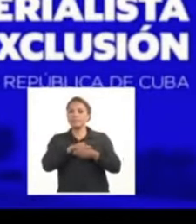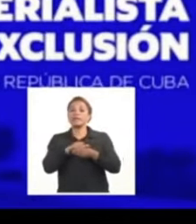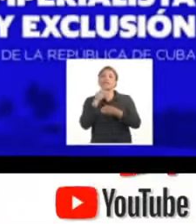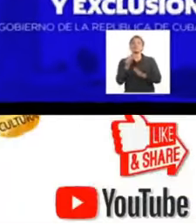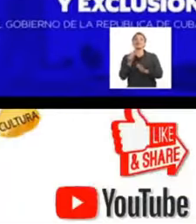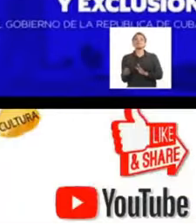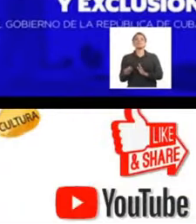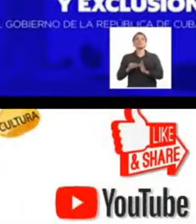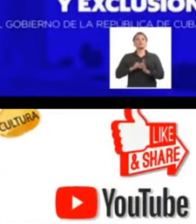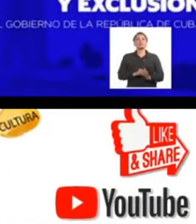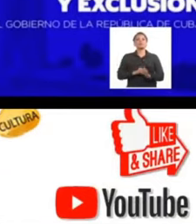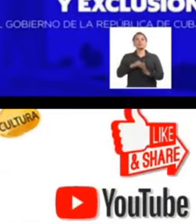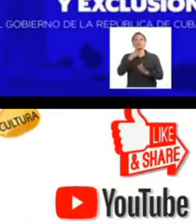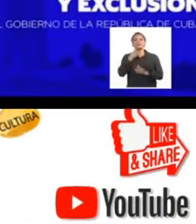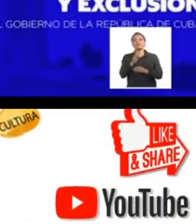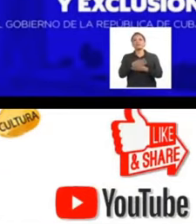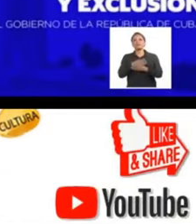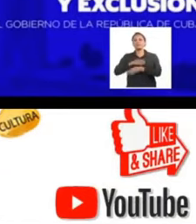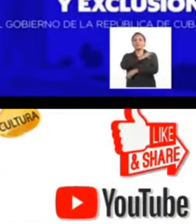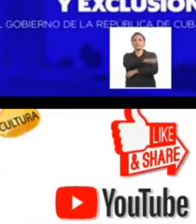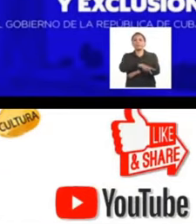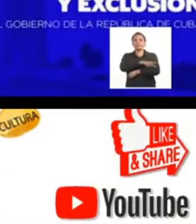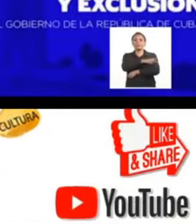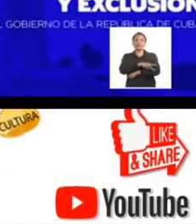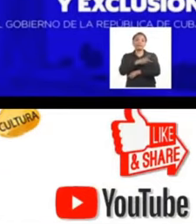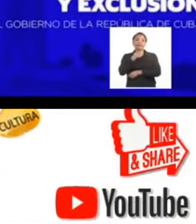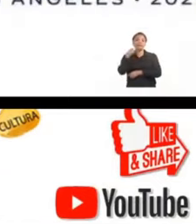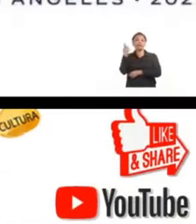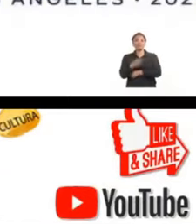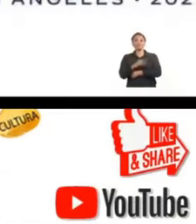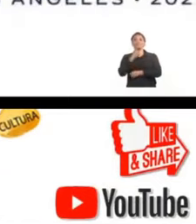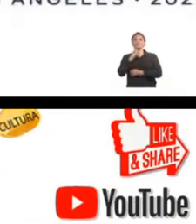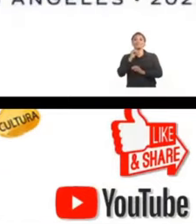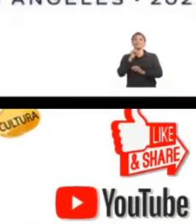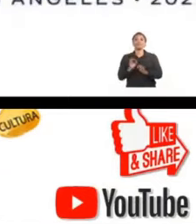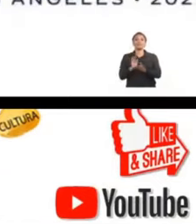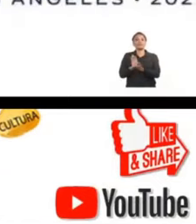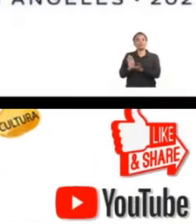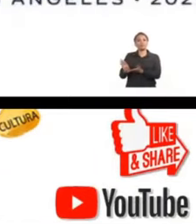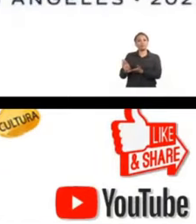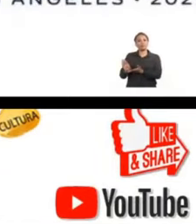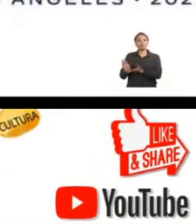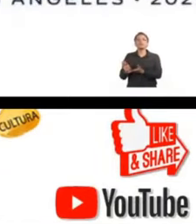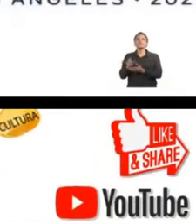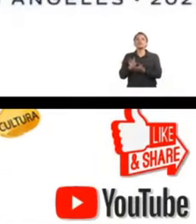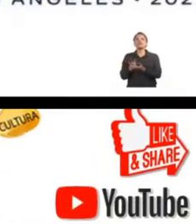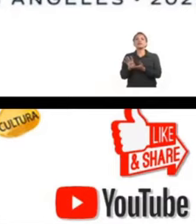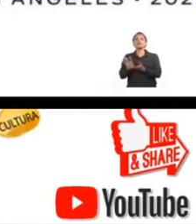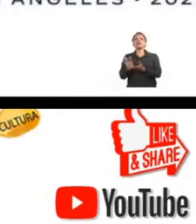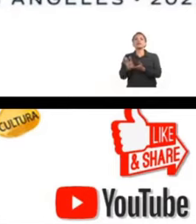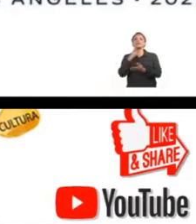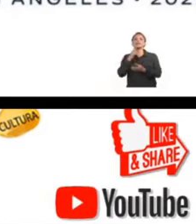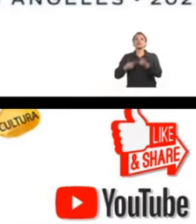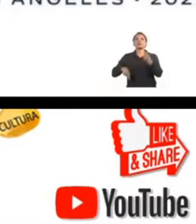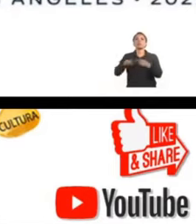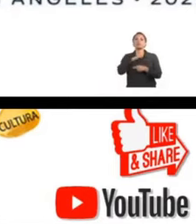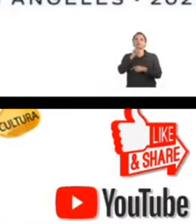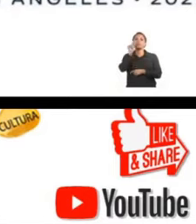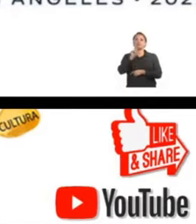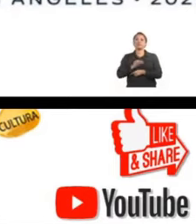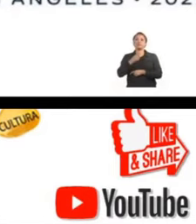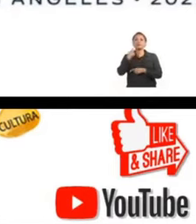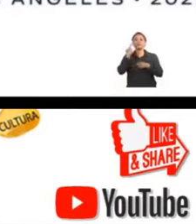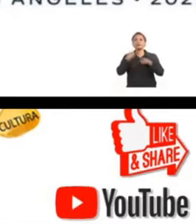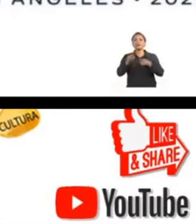gobiernos latinoamericanos y caribeños de conductas represivas discriminatorias y excluyentes contra los migrantes